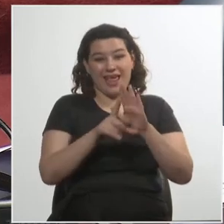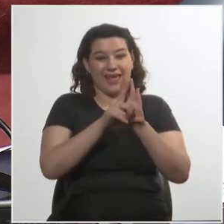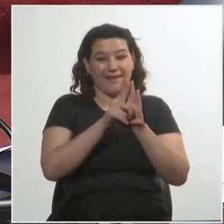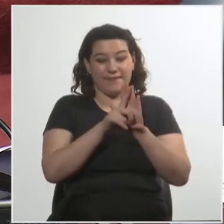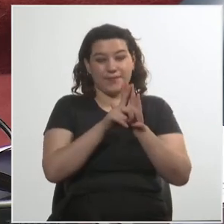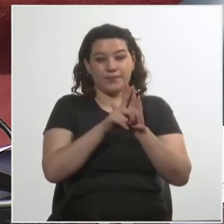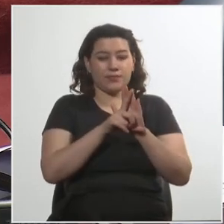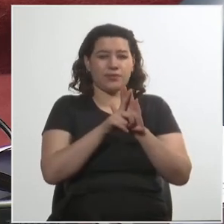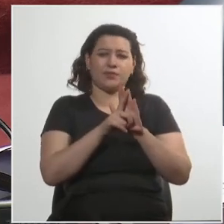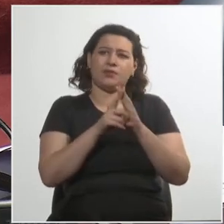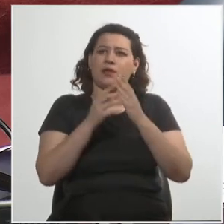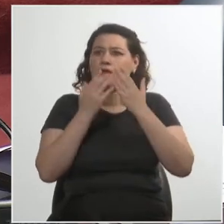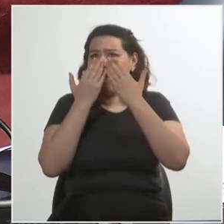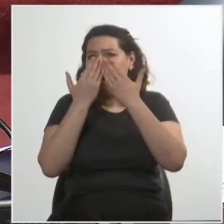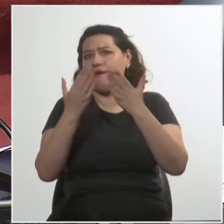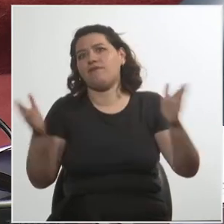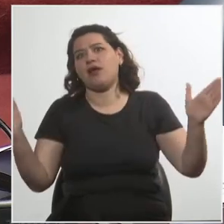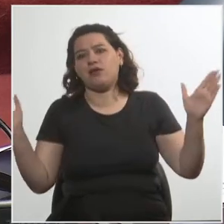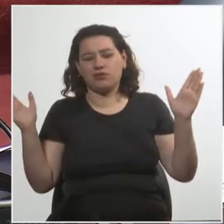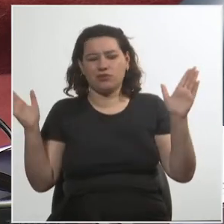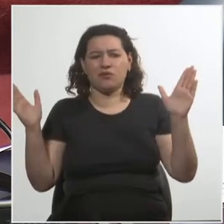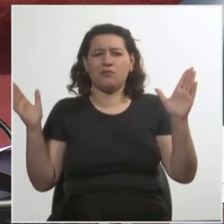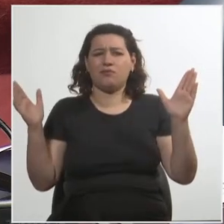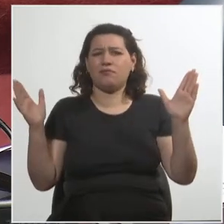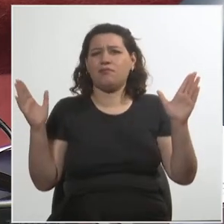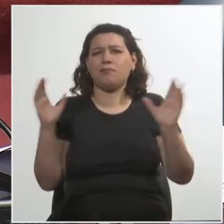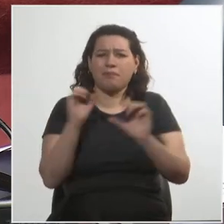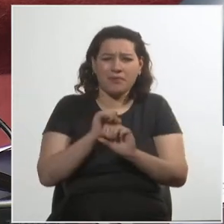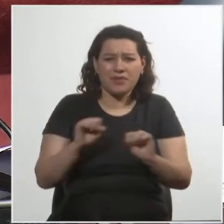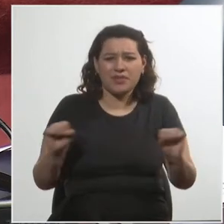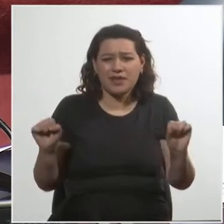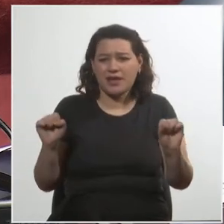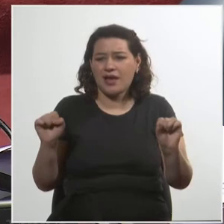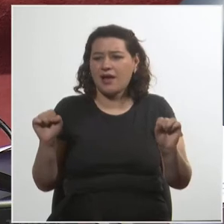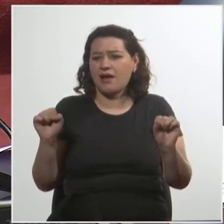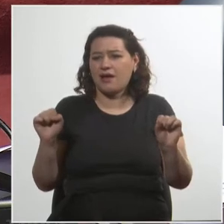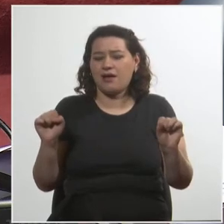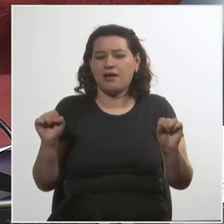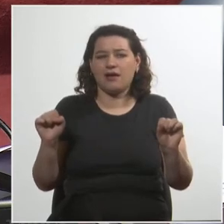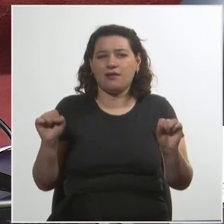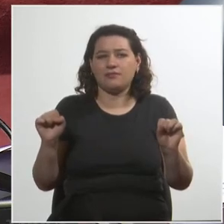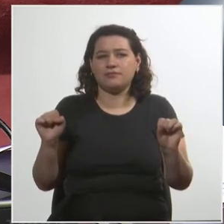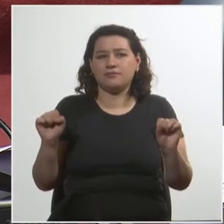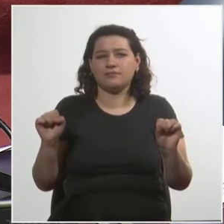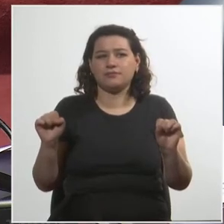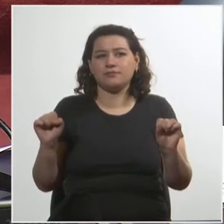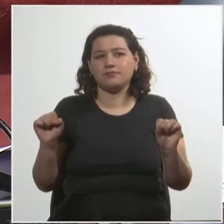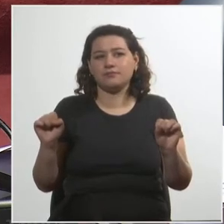es amplio perfectamente establecen en ellas